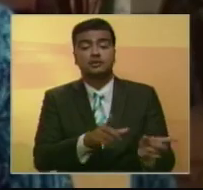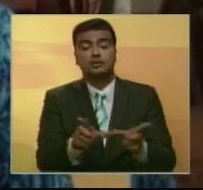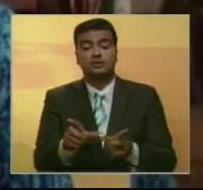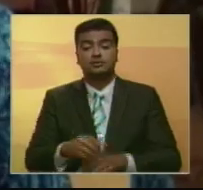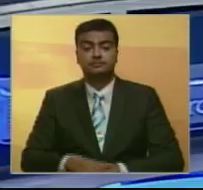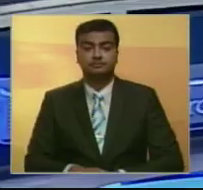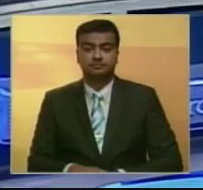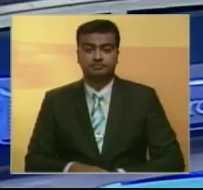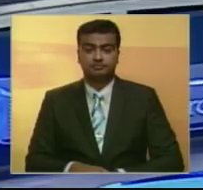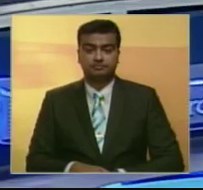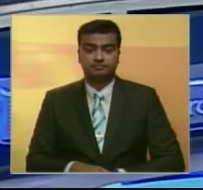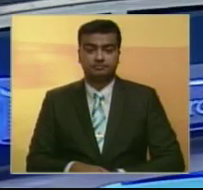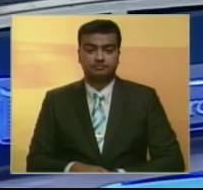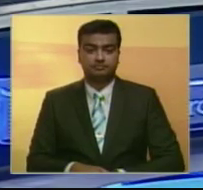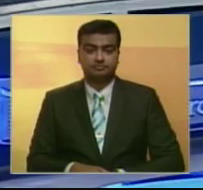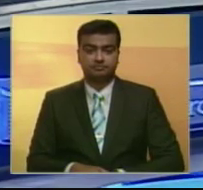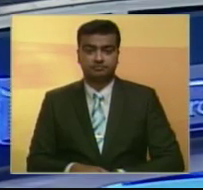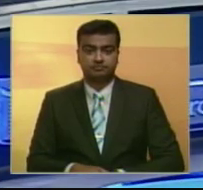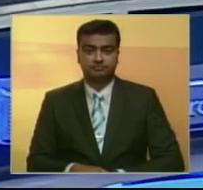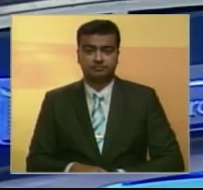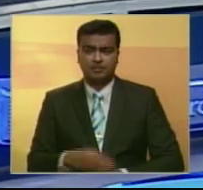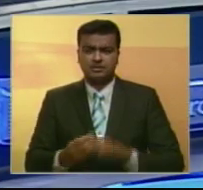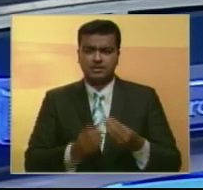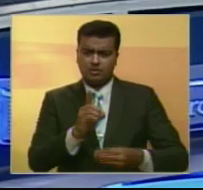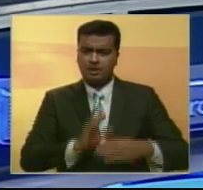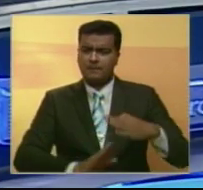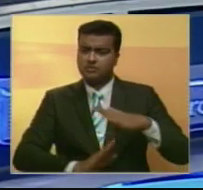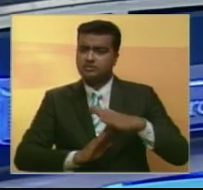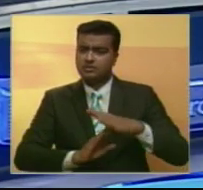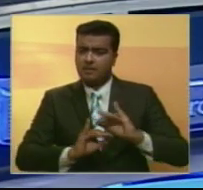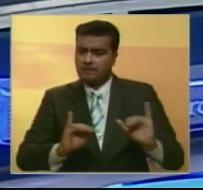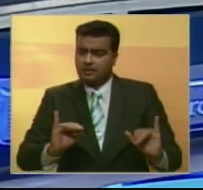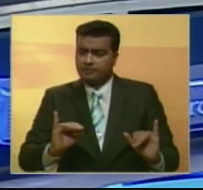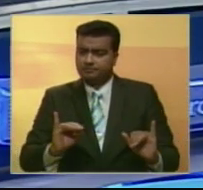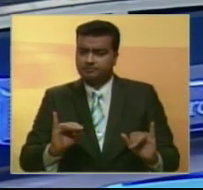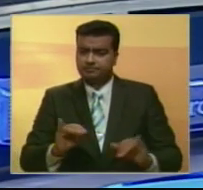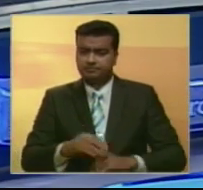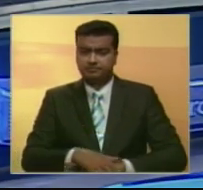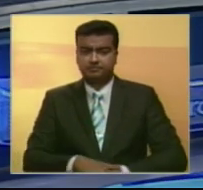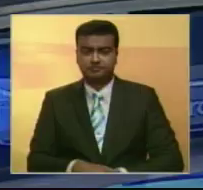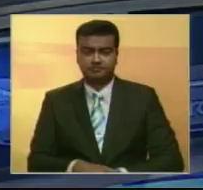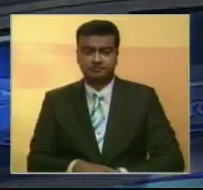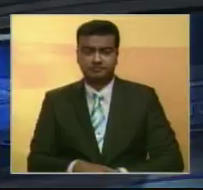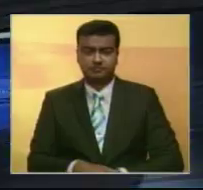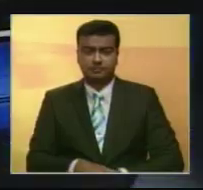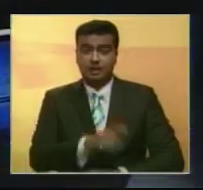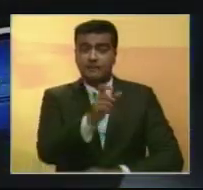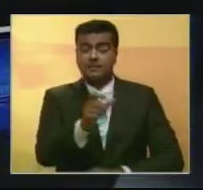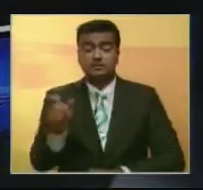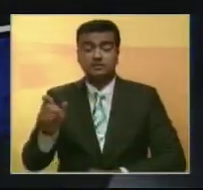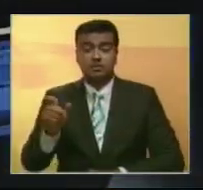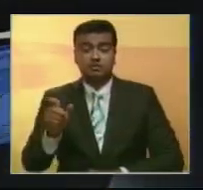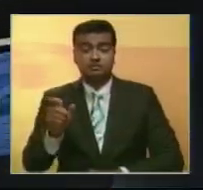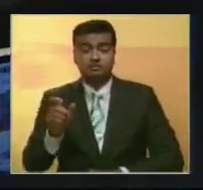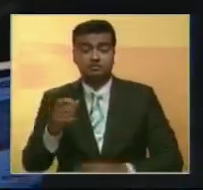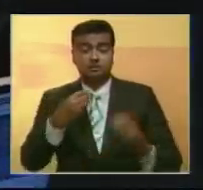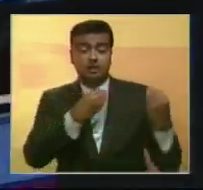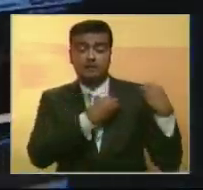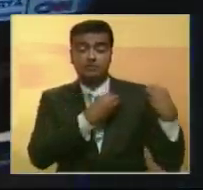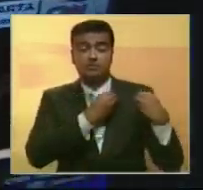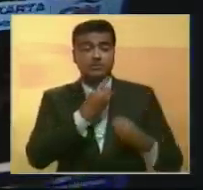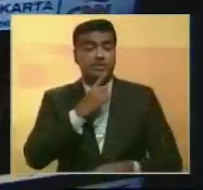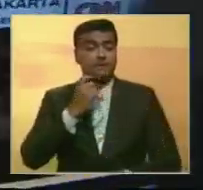Loera. Es momento de realizar nuestra primera pausa, pero al regreso... Homicidas identificados.